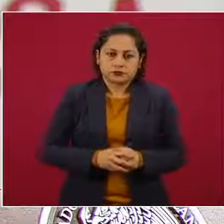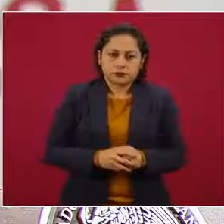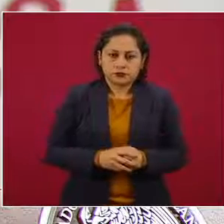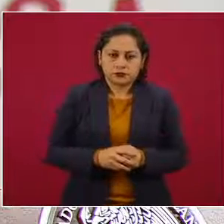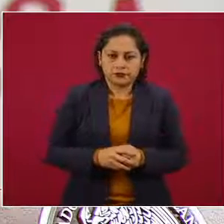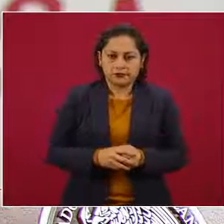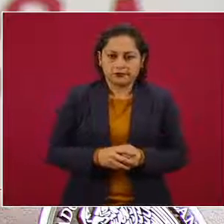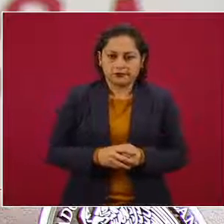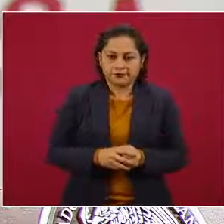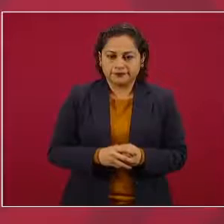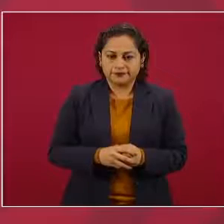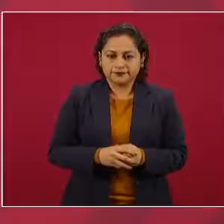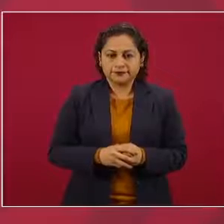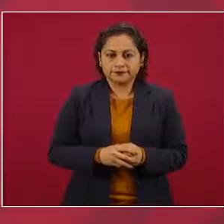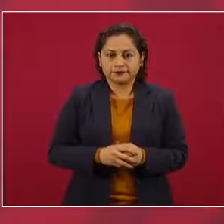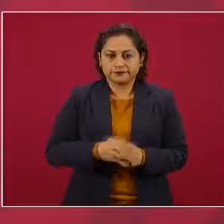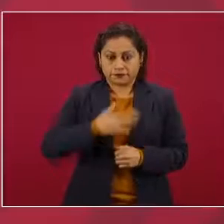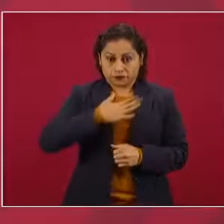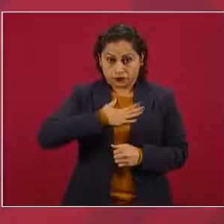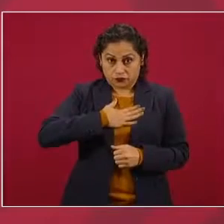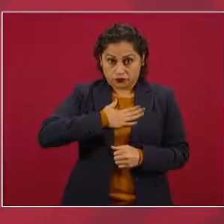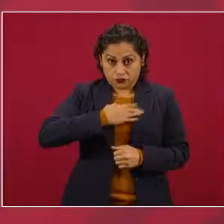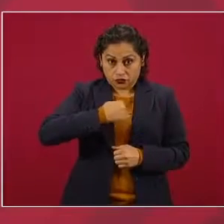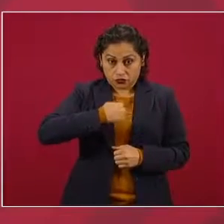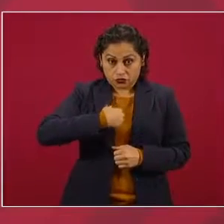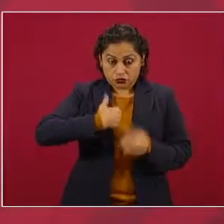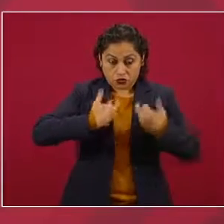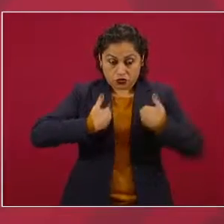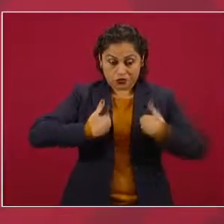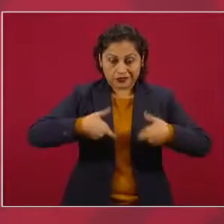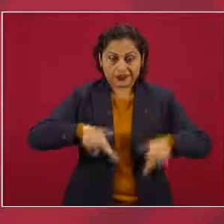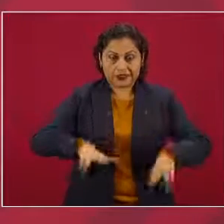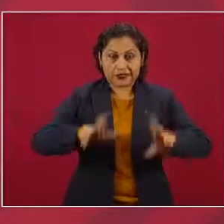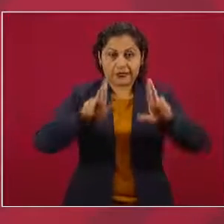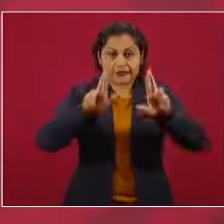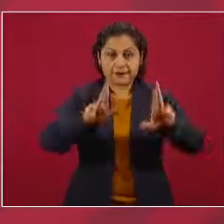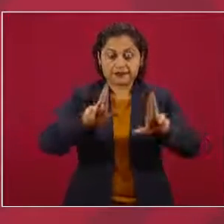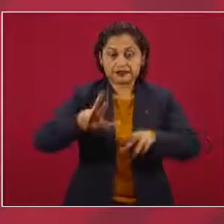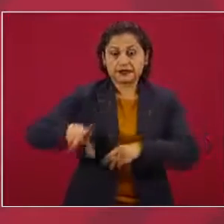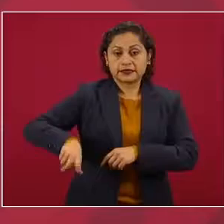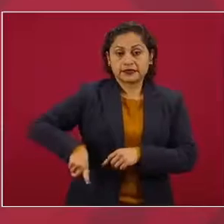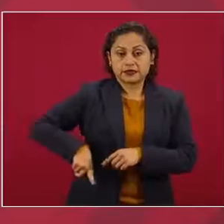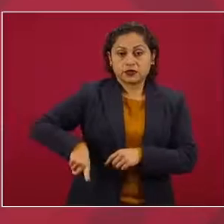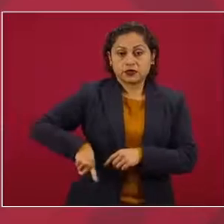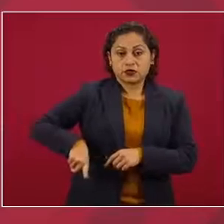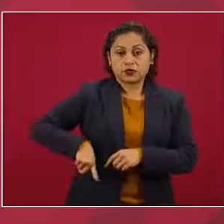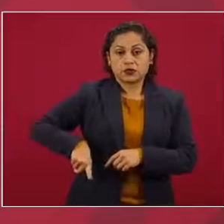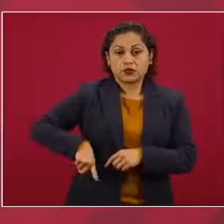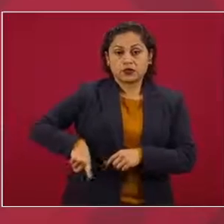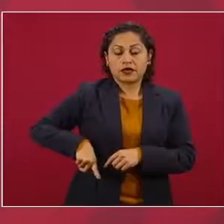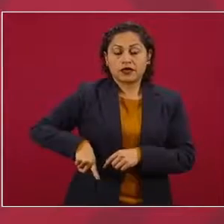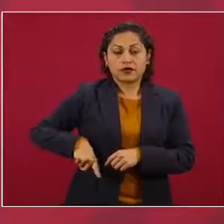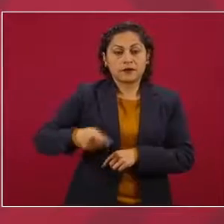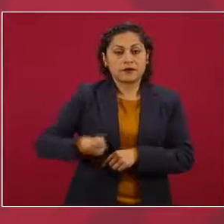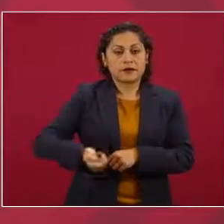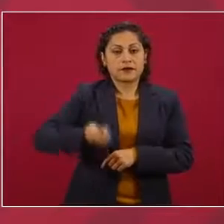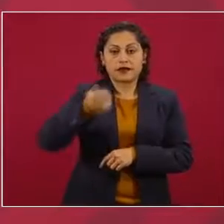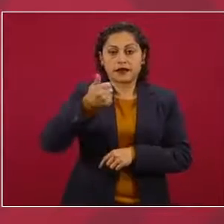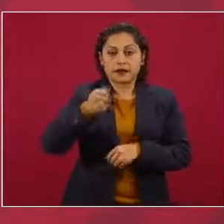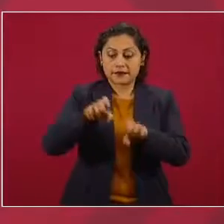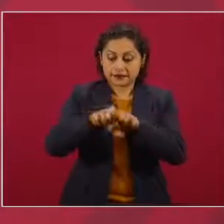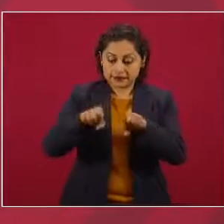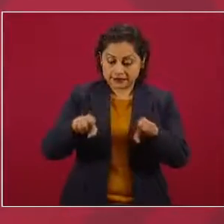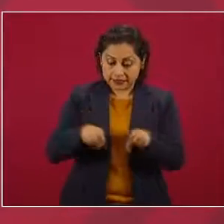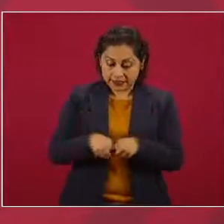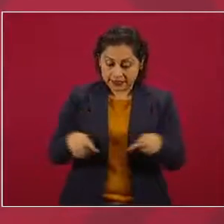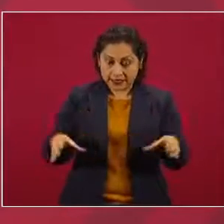Yo representé al primer gobierno en donde habían más mujeres en el gabinete que hombres,